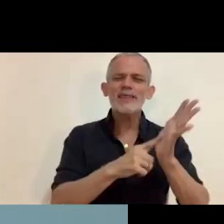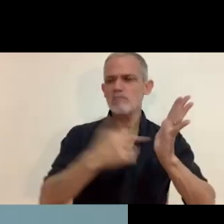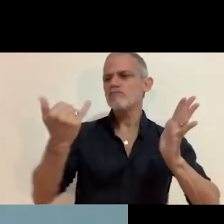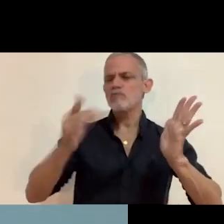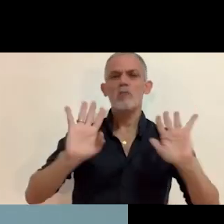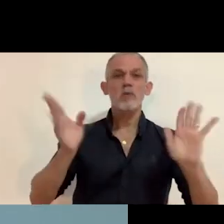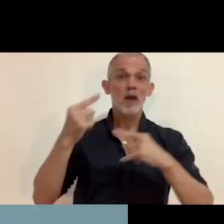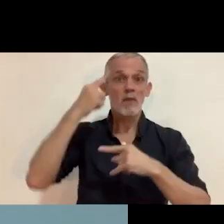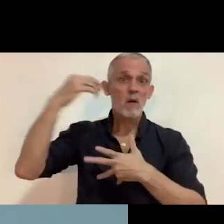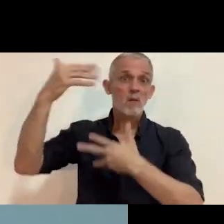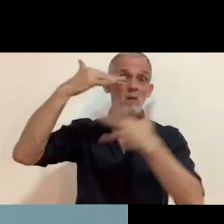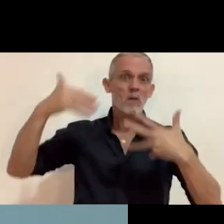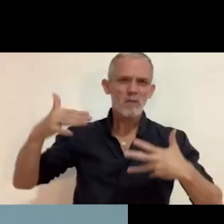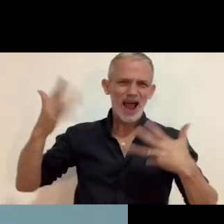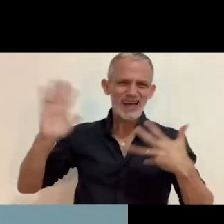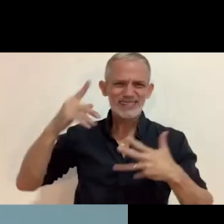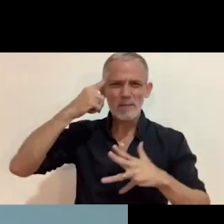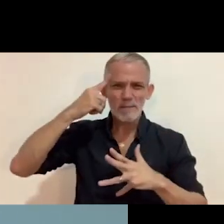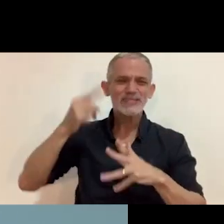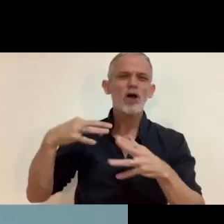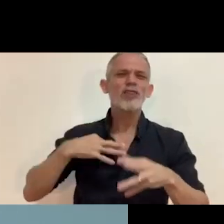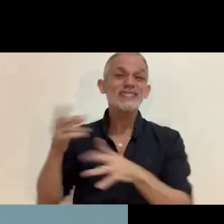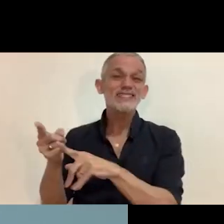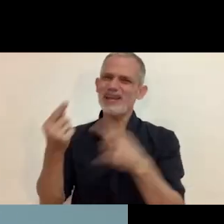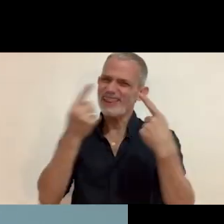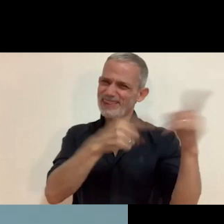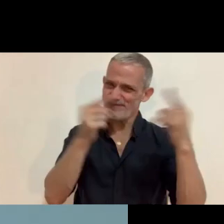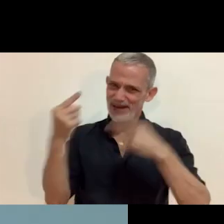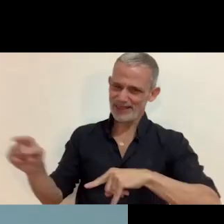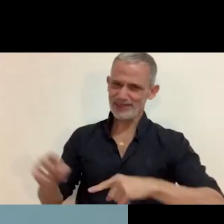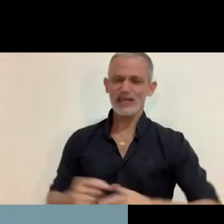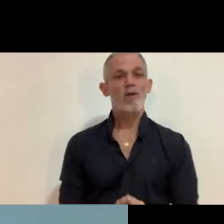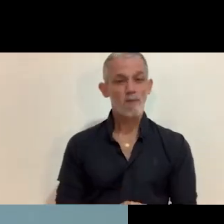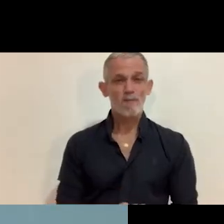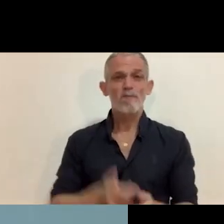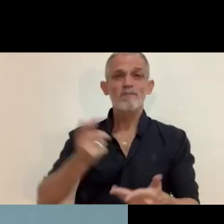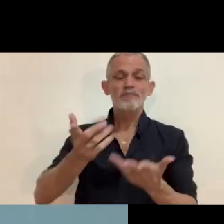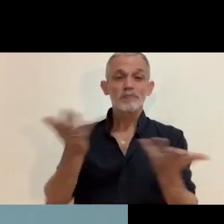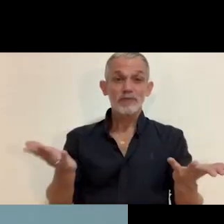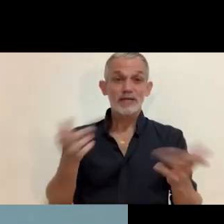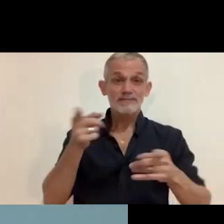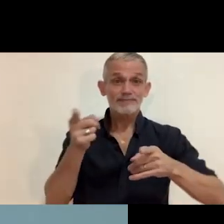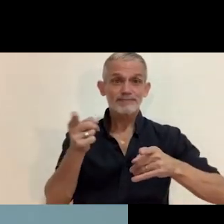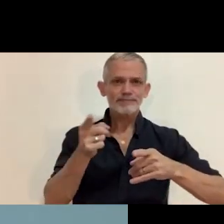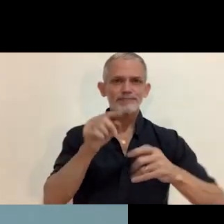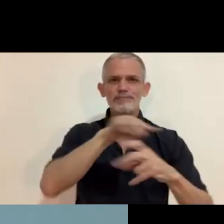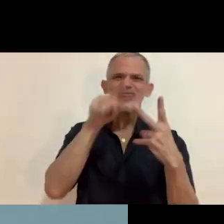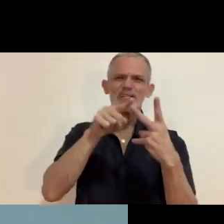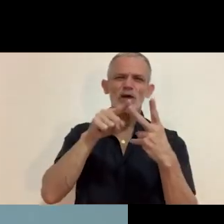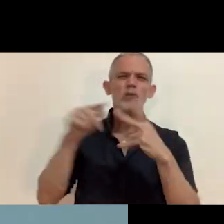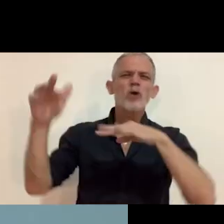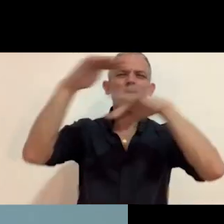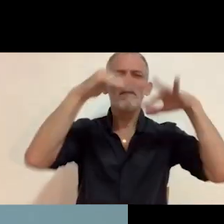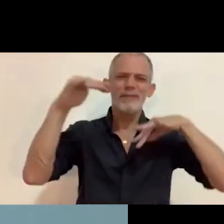a la verdad formal que se arriba en el derecho civil. ¿Sí? Entonces, en realidad, este es el segundo mito. O sea,